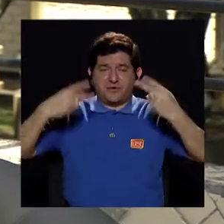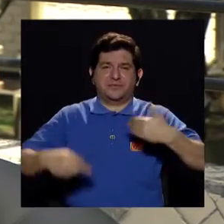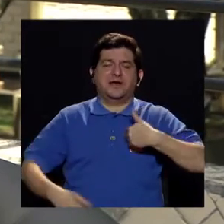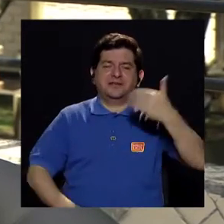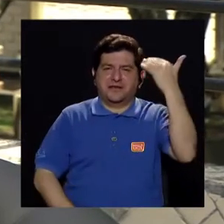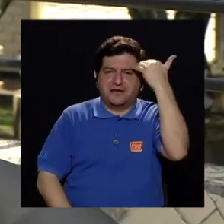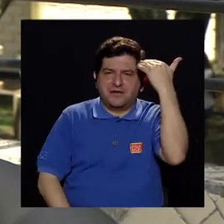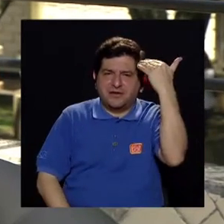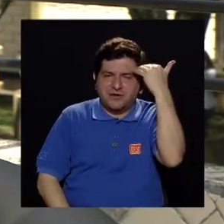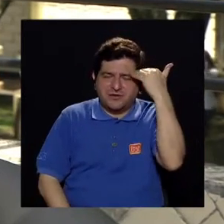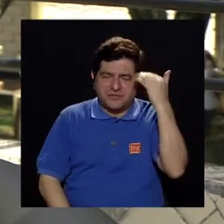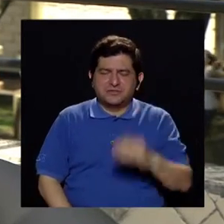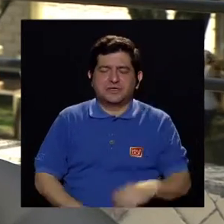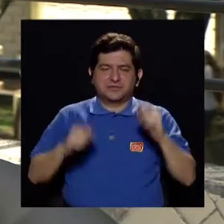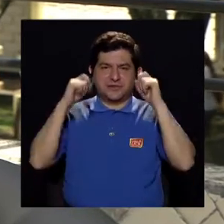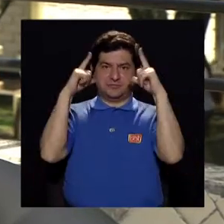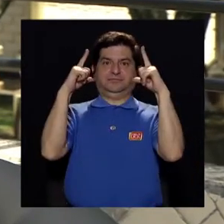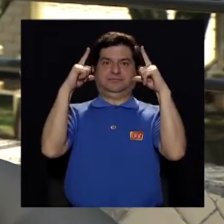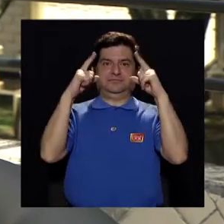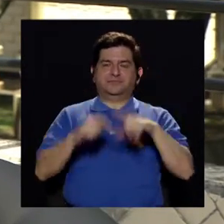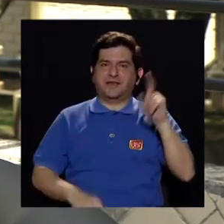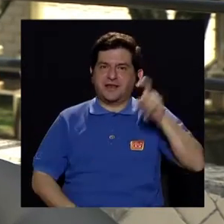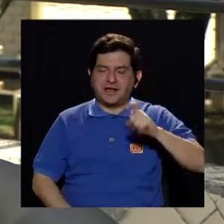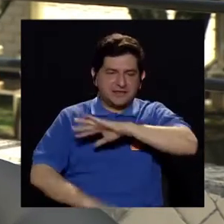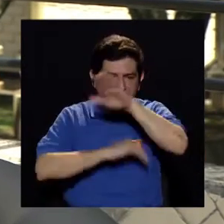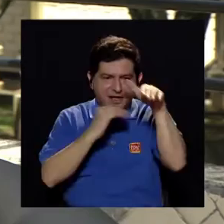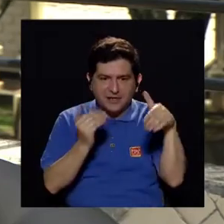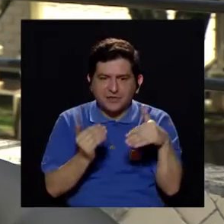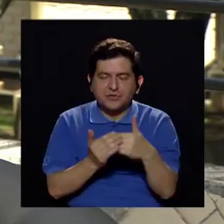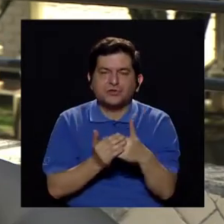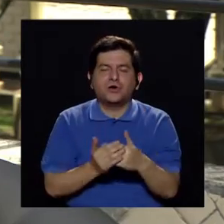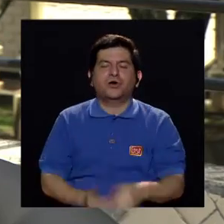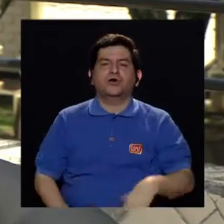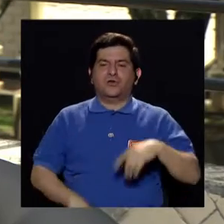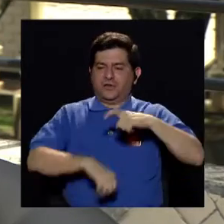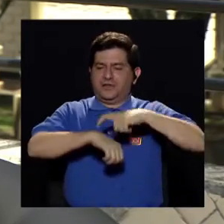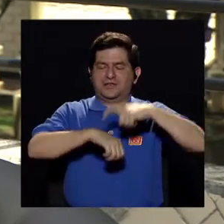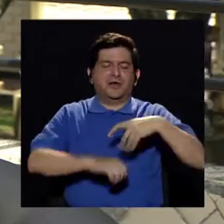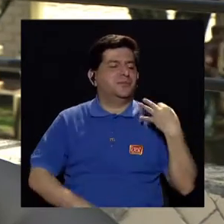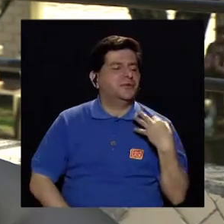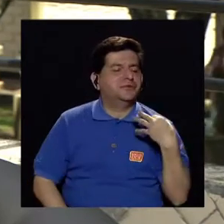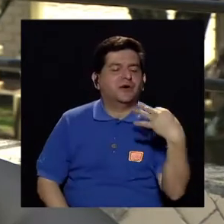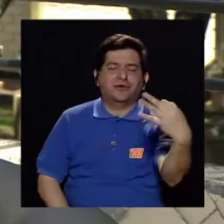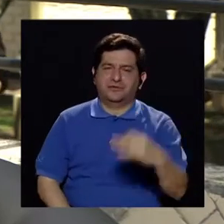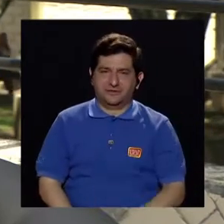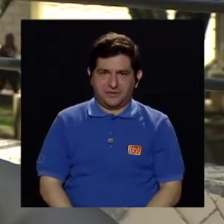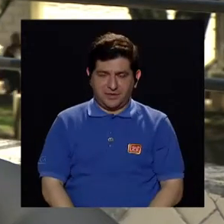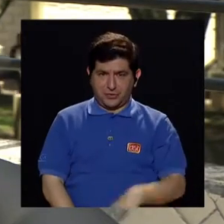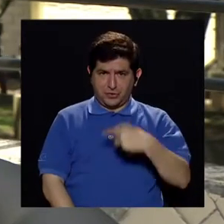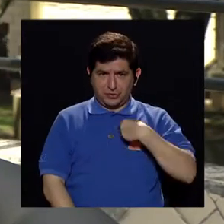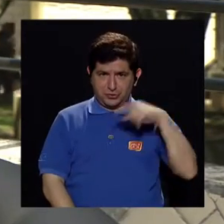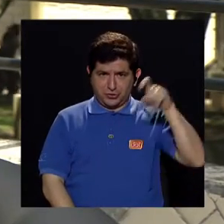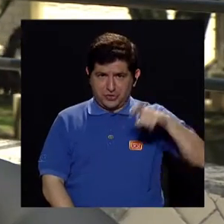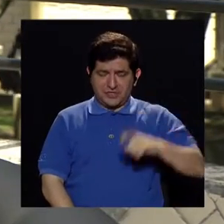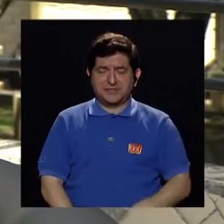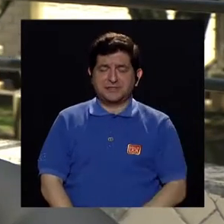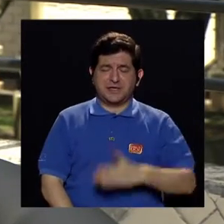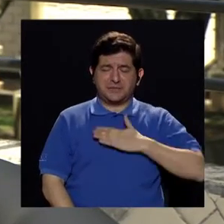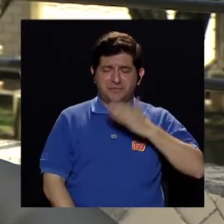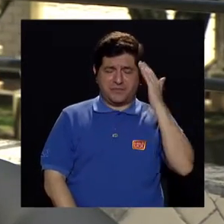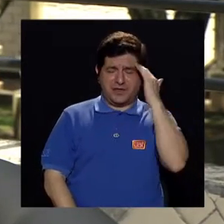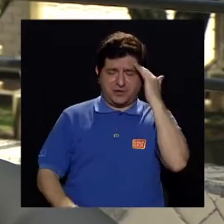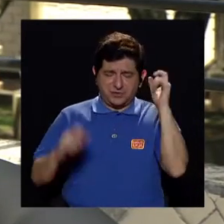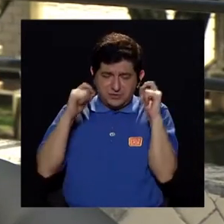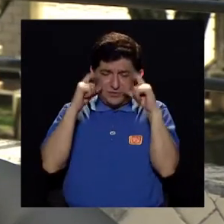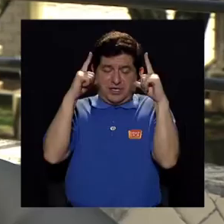una conciencia despierta, es algo que tenemos que hacer todos los días, porque si yo no despierto mi conciencia todos los días